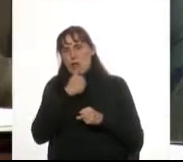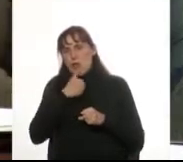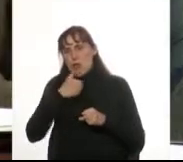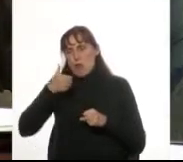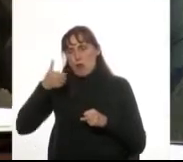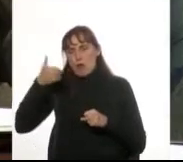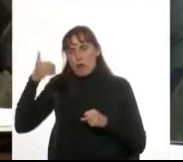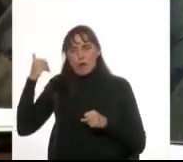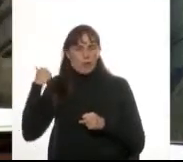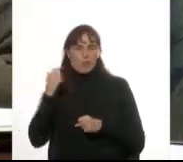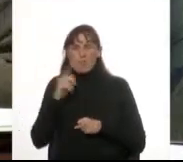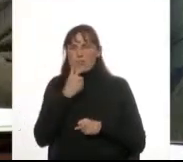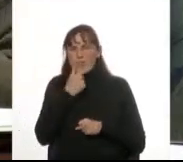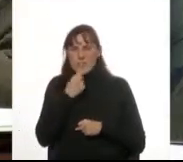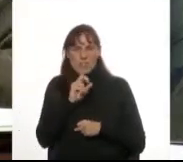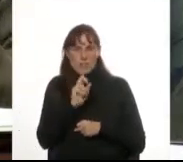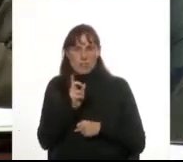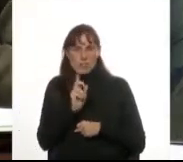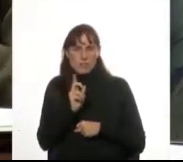no es sencillo.